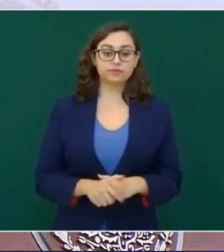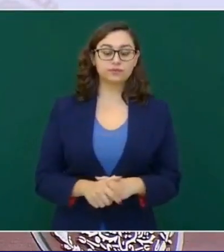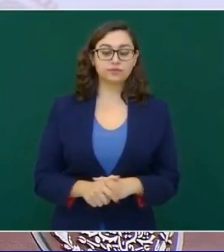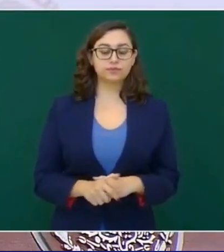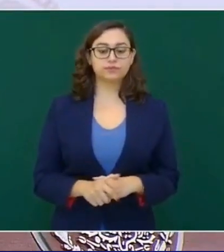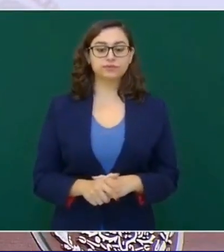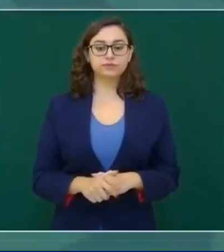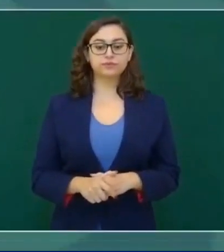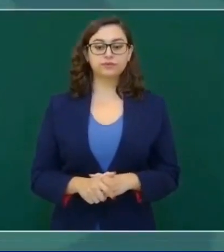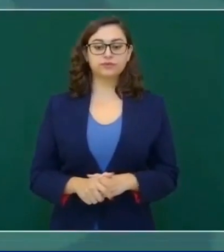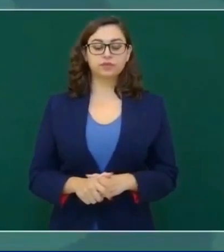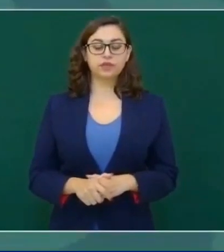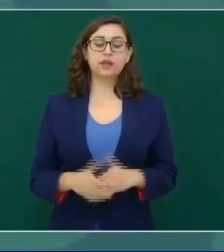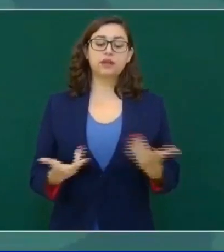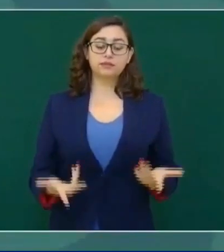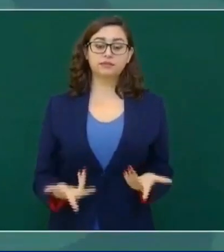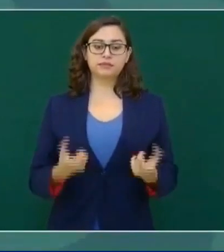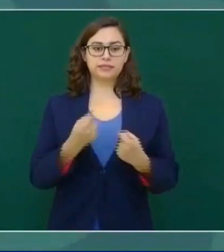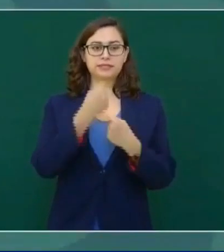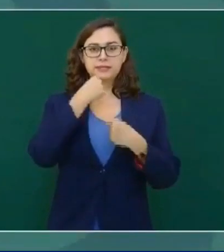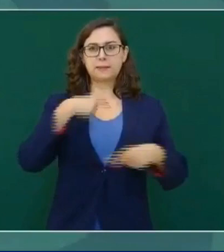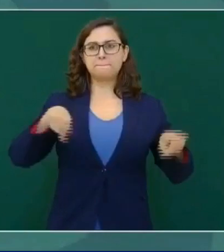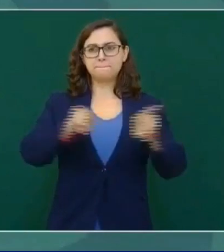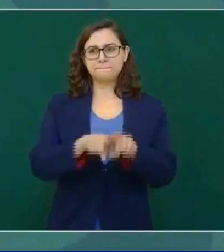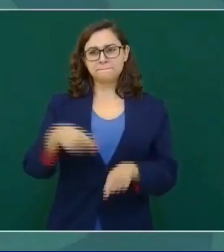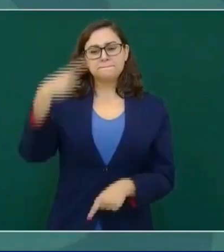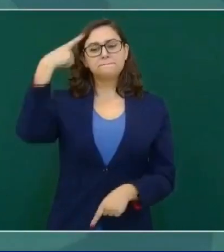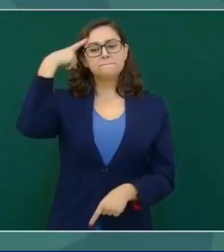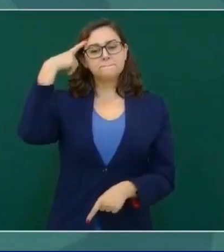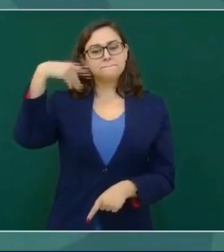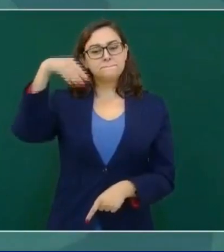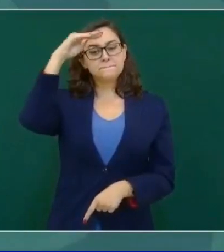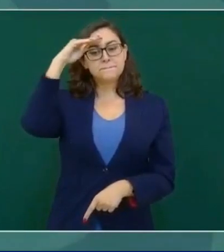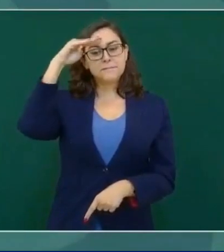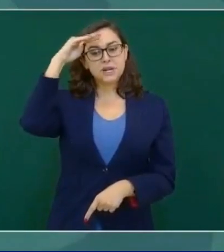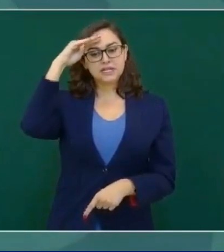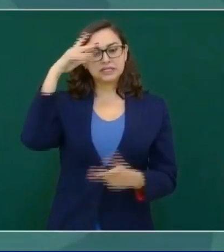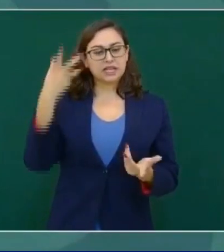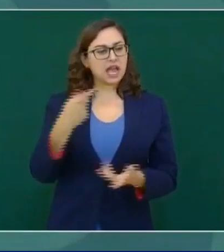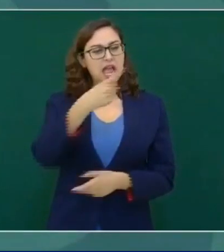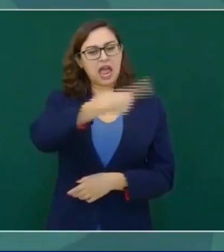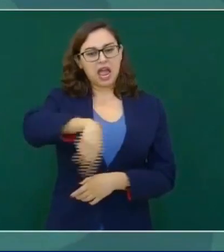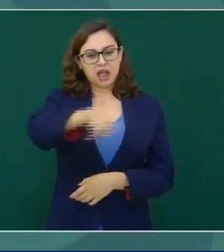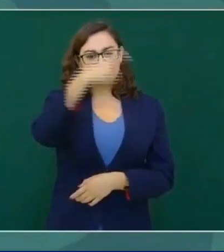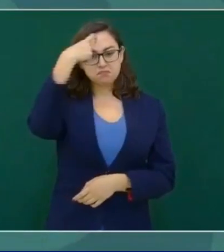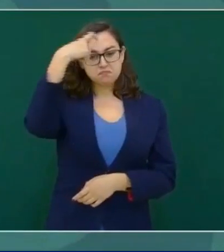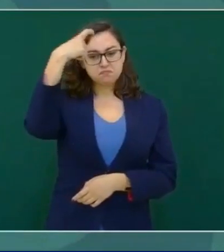también tiene que ver mucho con la concepción, con el pensamiento conservador